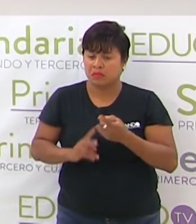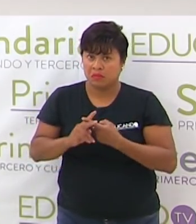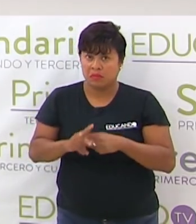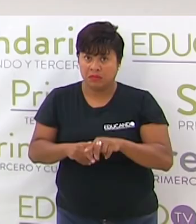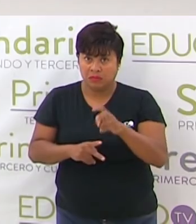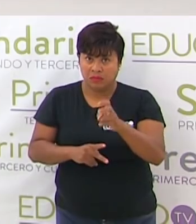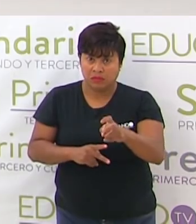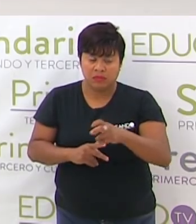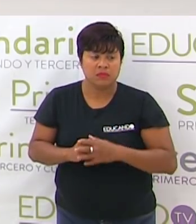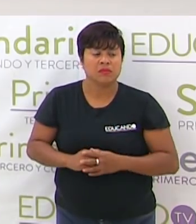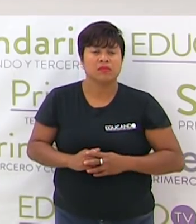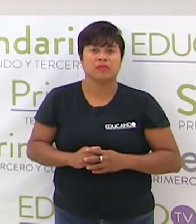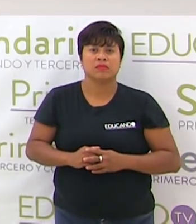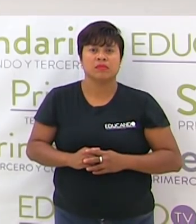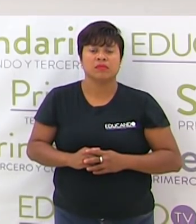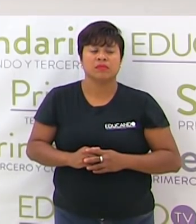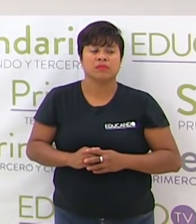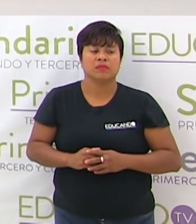aquí?